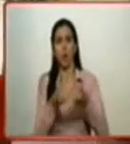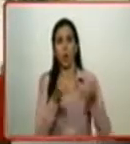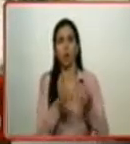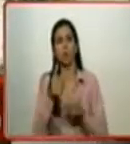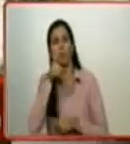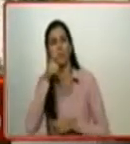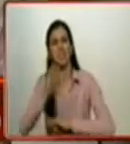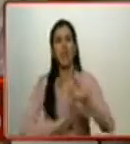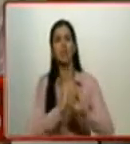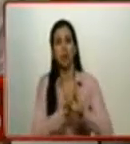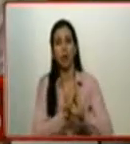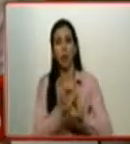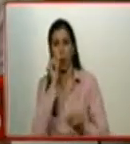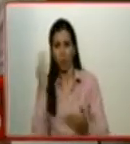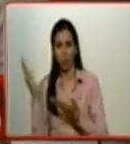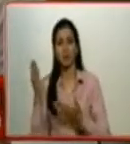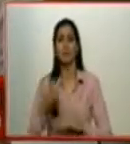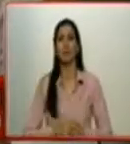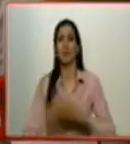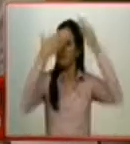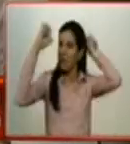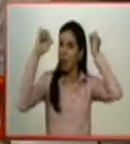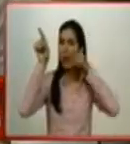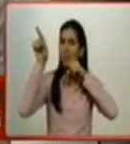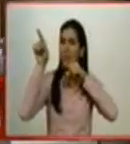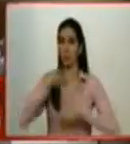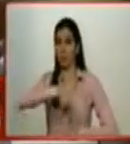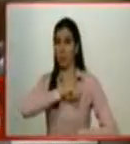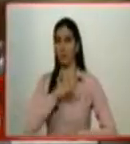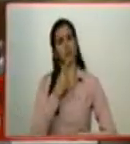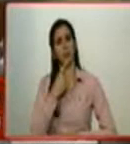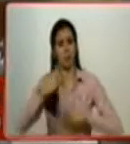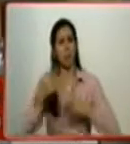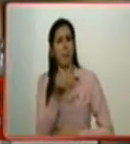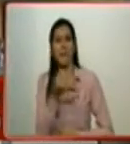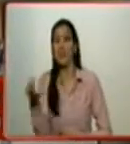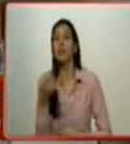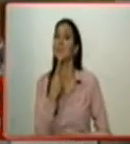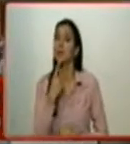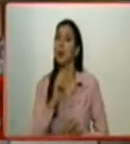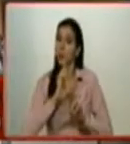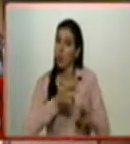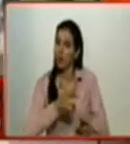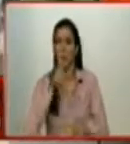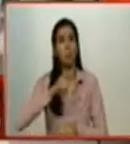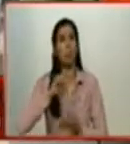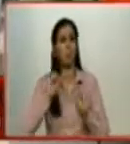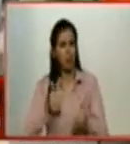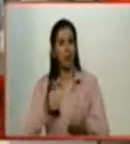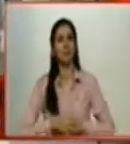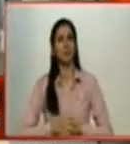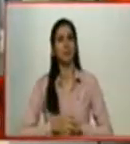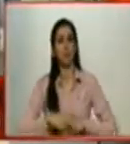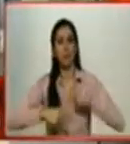José Manuel Mariscal, senador de Andalucía, España, destacó que fue un proceso ejemplar y resaltó la respuesta que dio el pueblo venezolano durante